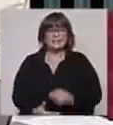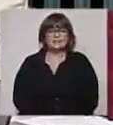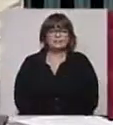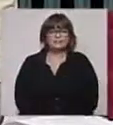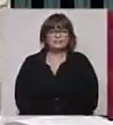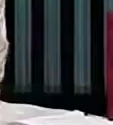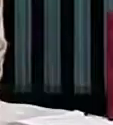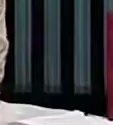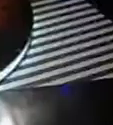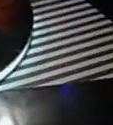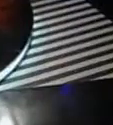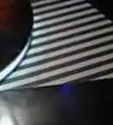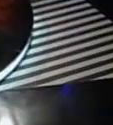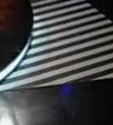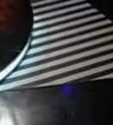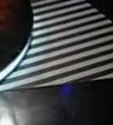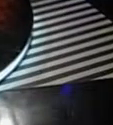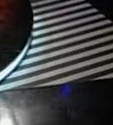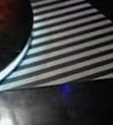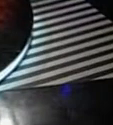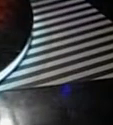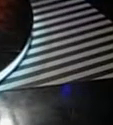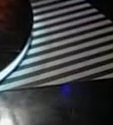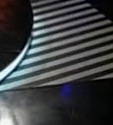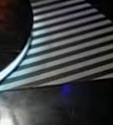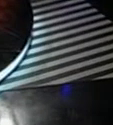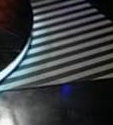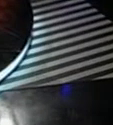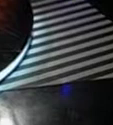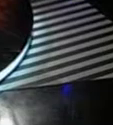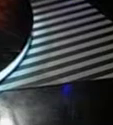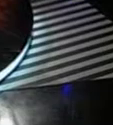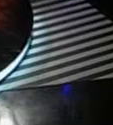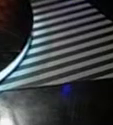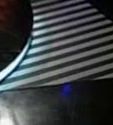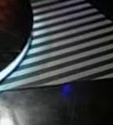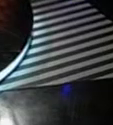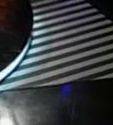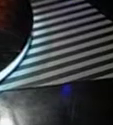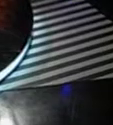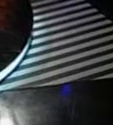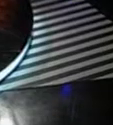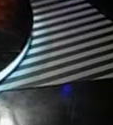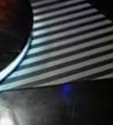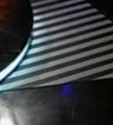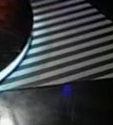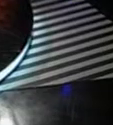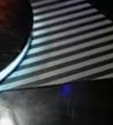chau. I went to a shrink to